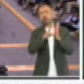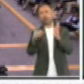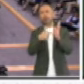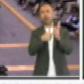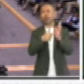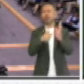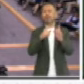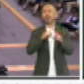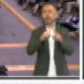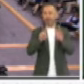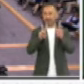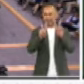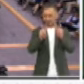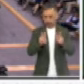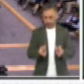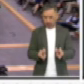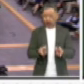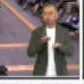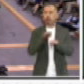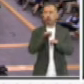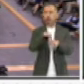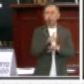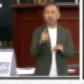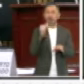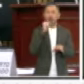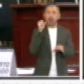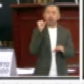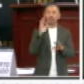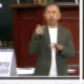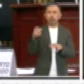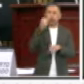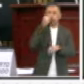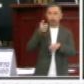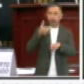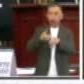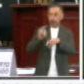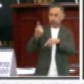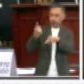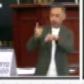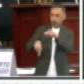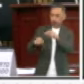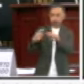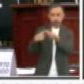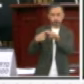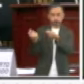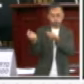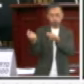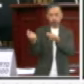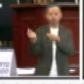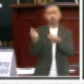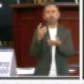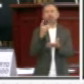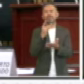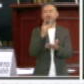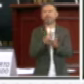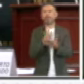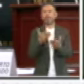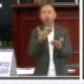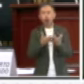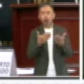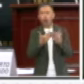los directores que operan directamente la elección esos directores se vinculan con el consejo general